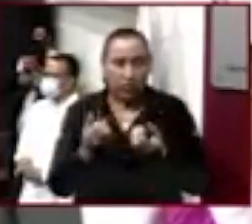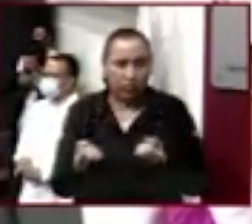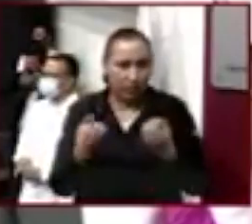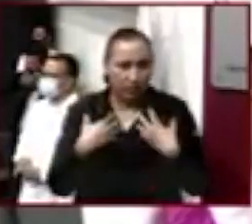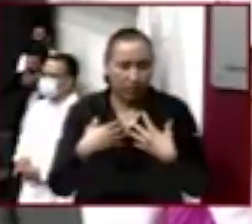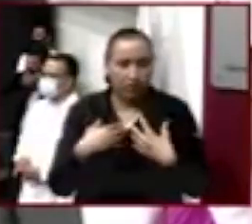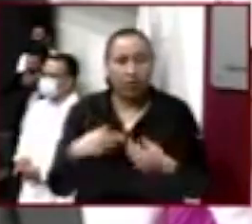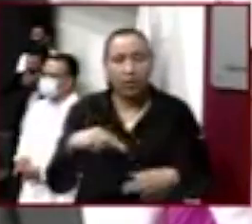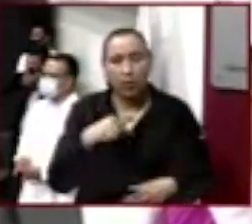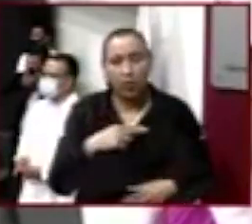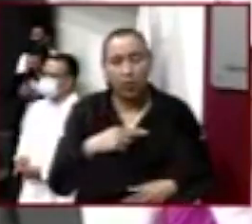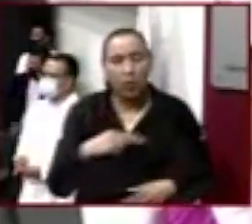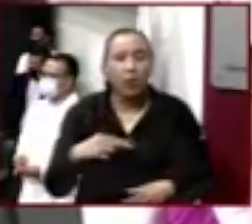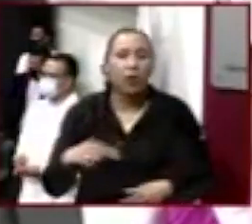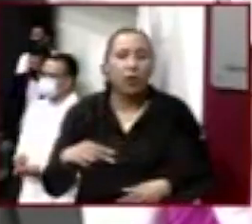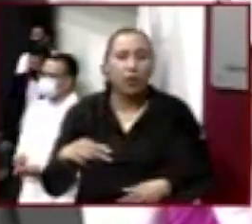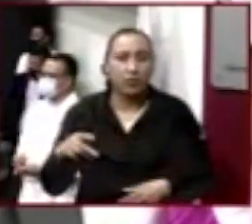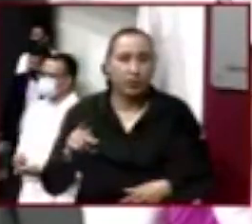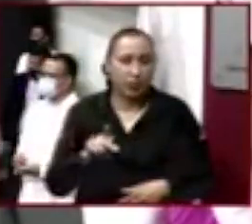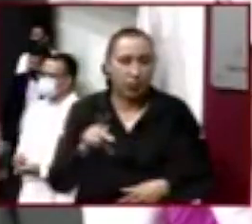En nombre del pueblo de Colima,